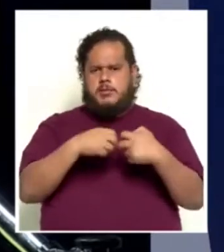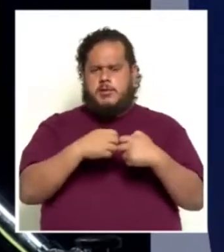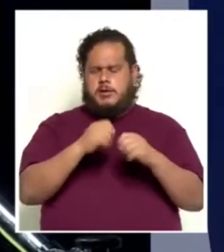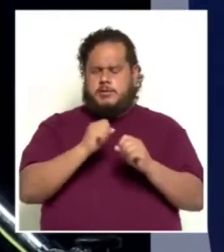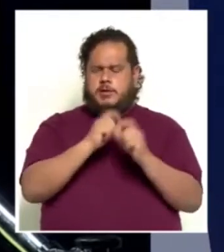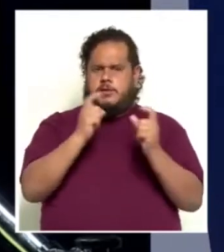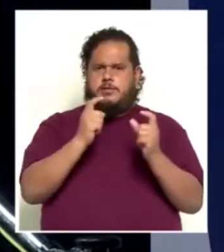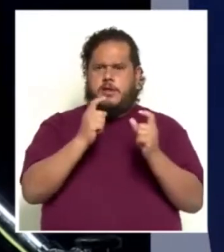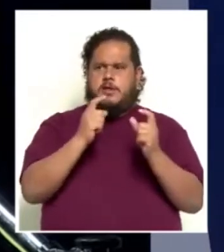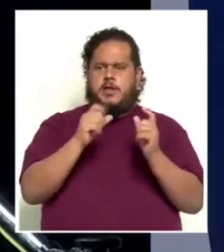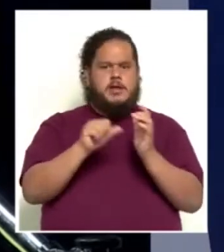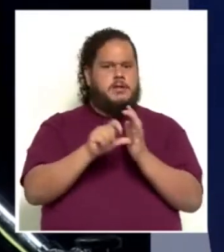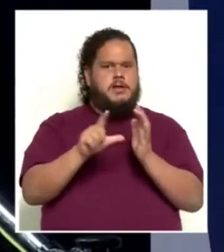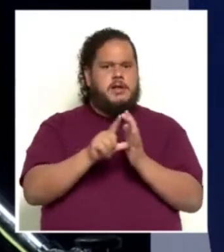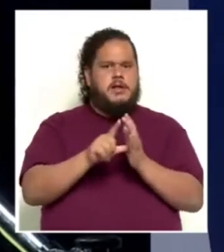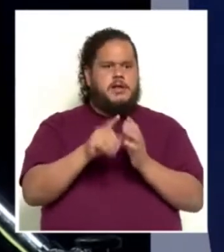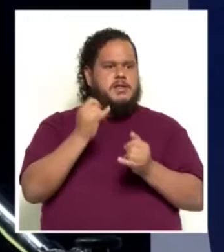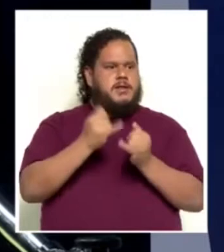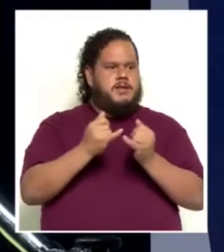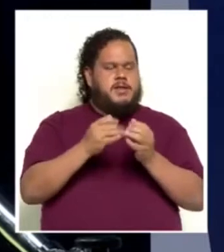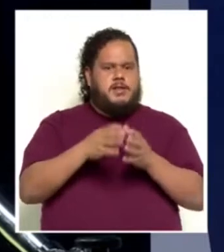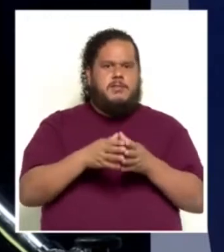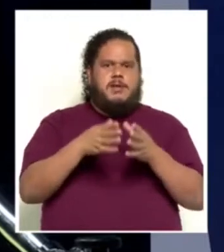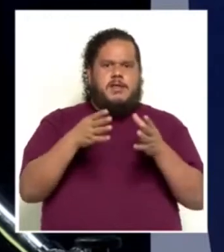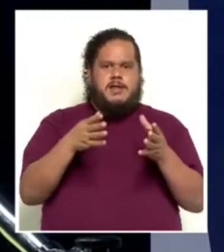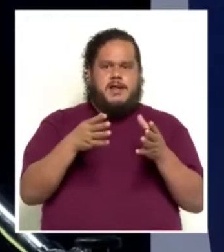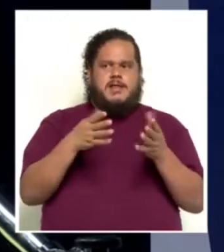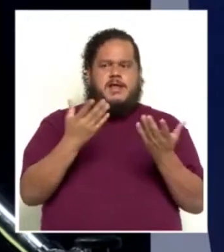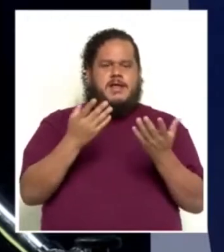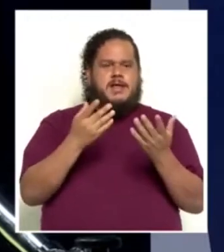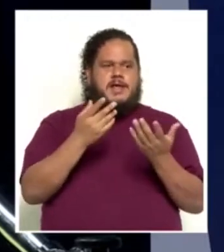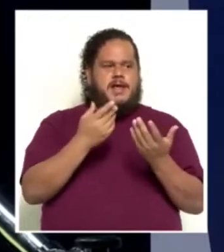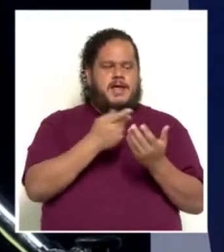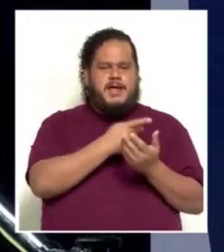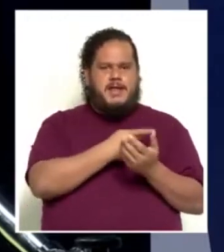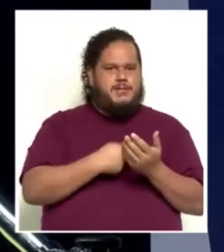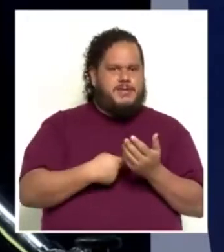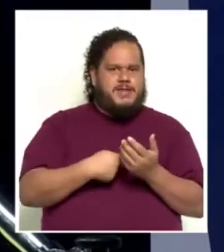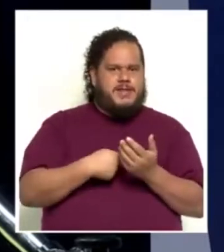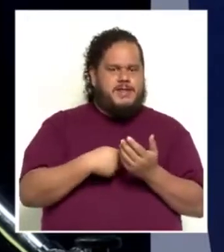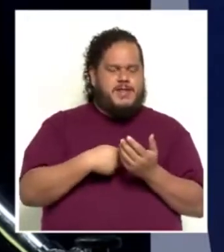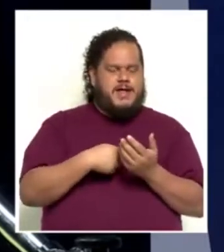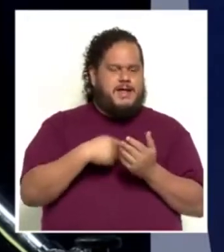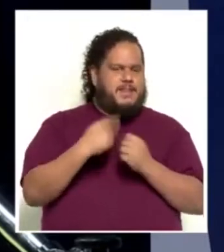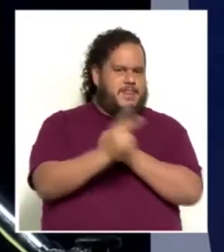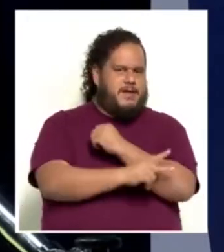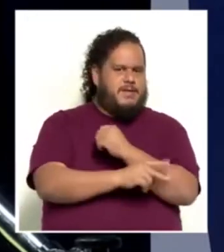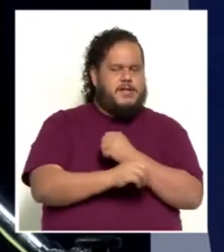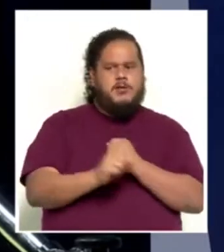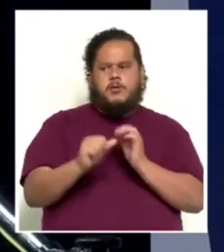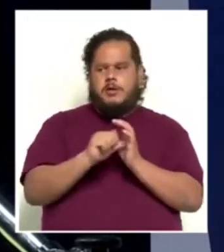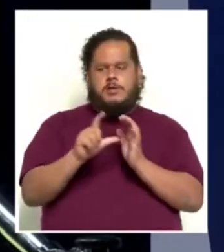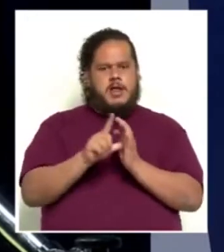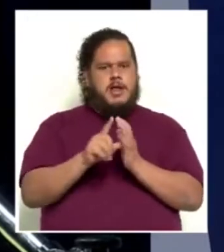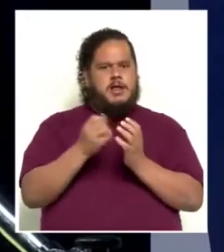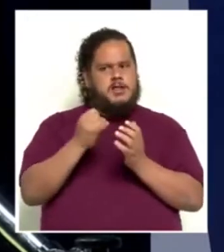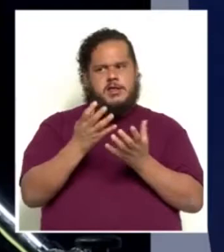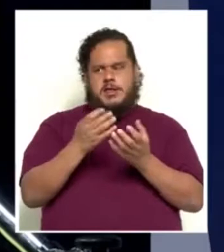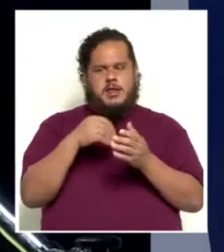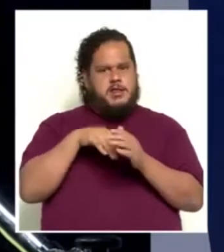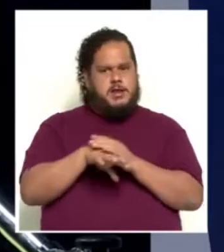legislativa termina siendo más grande que la sorpresa para la presidencia de la República. Una asamblea que, si querés, entramos por